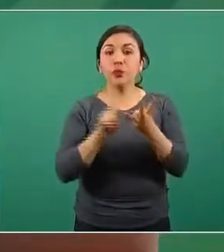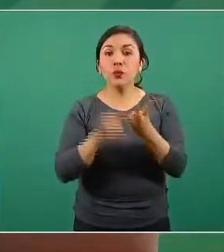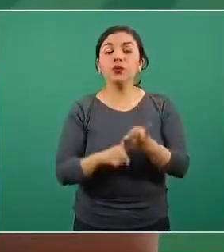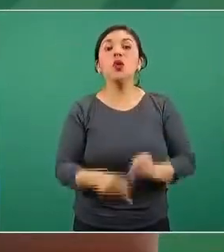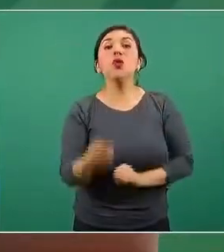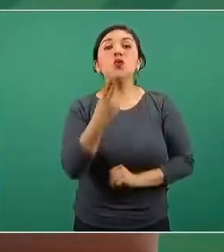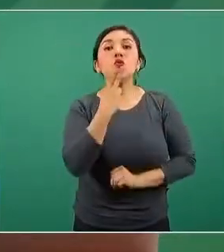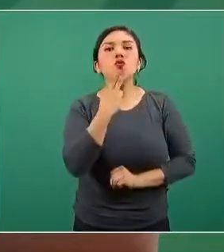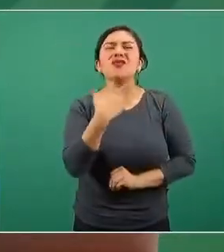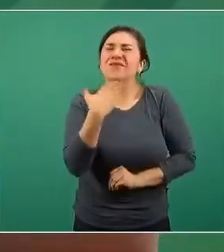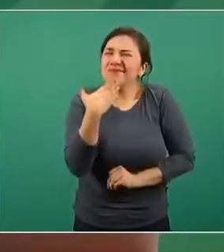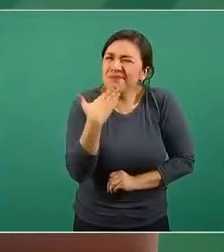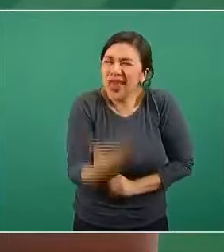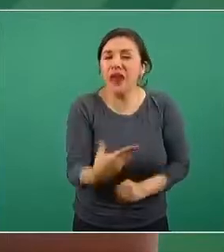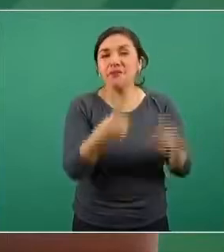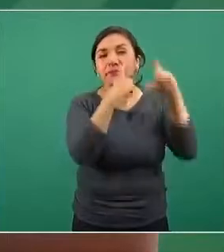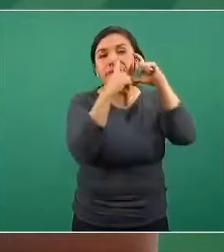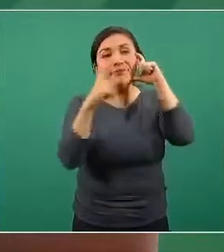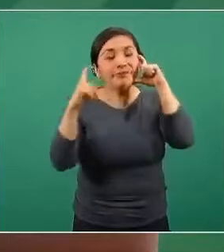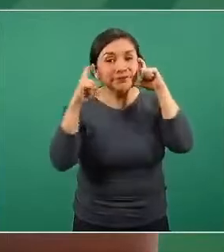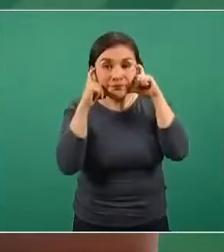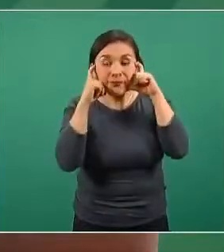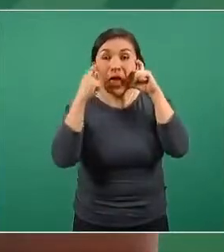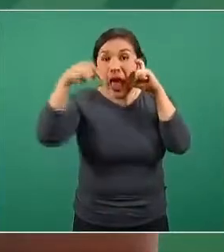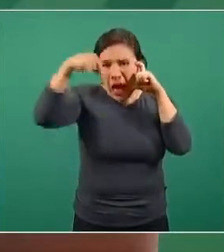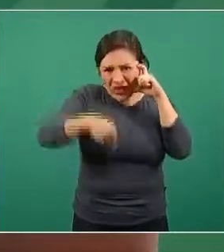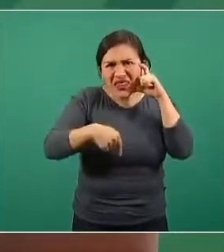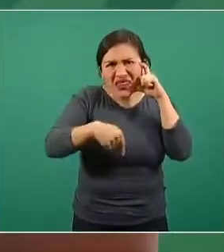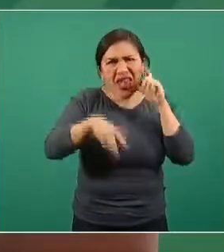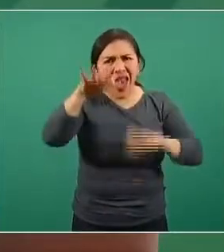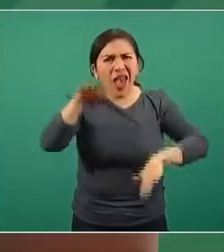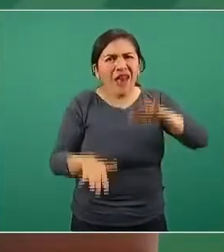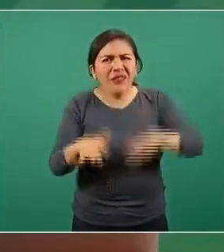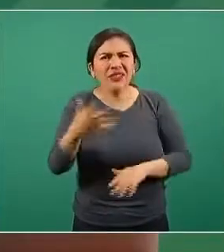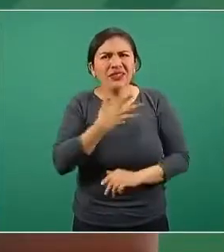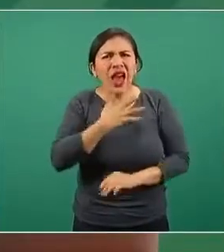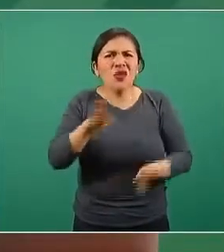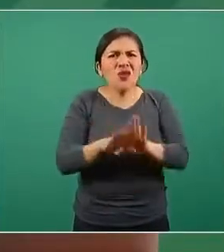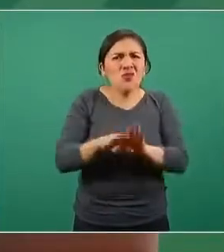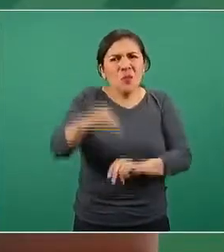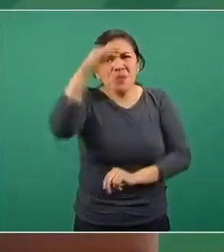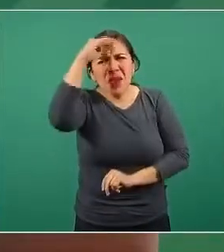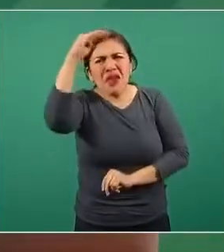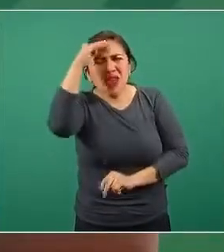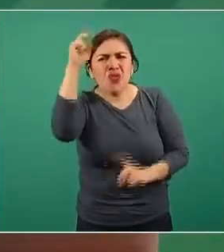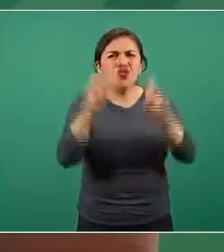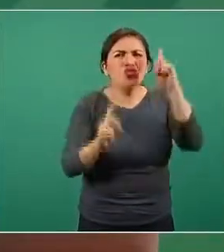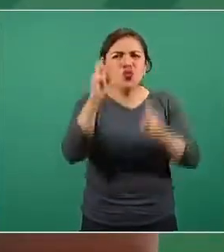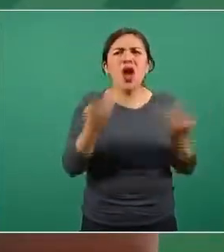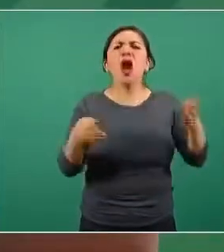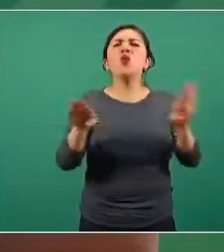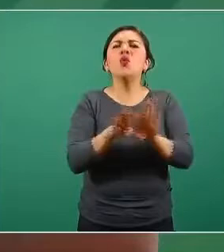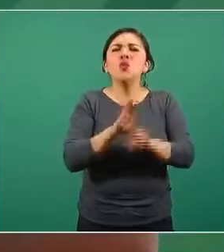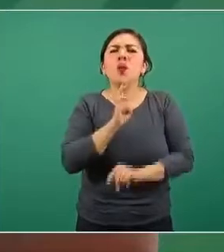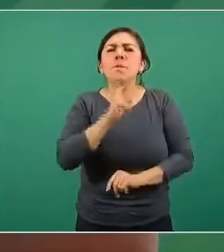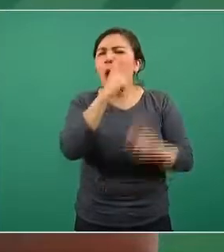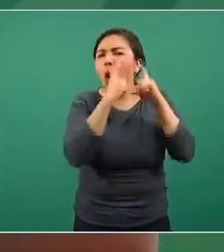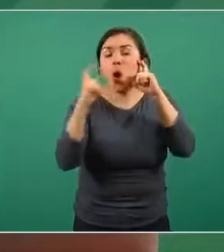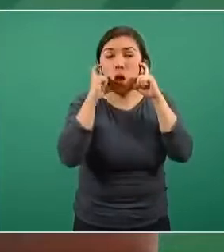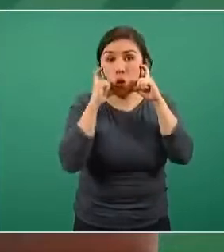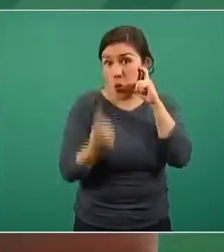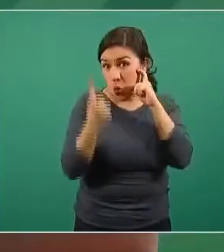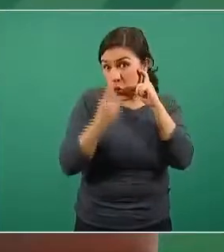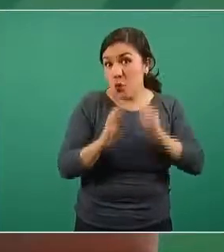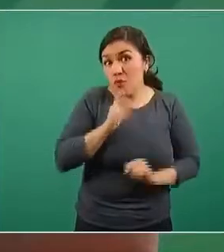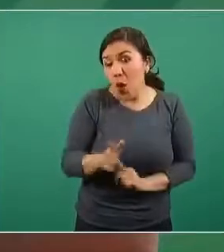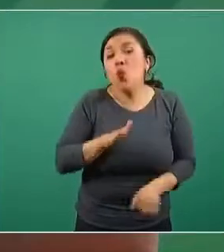el uso correcto del cubrebocas, y aquí a veces se genera mucha expectativa de cuál es el mejor. El mejor evidentemente